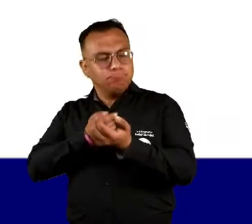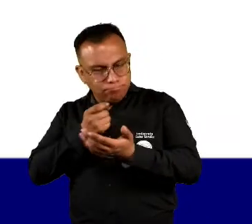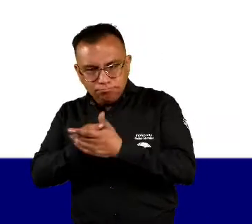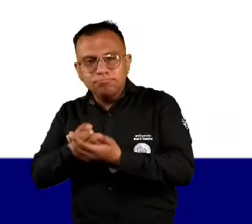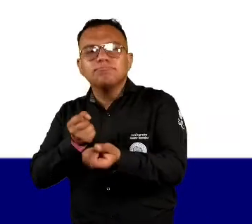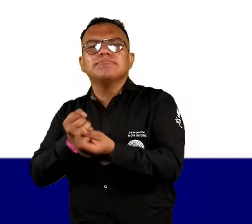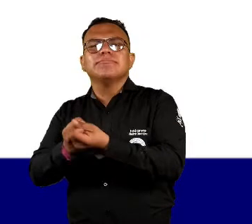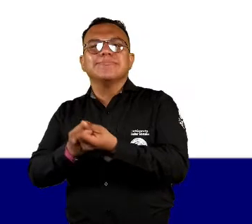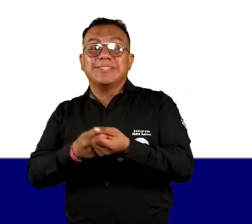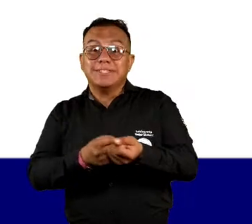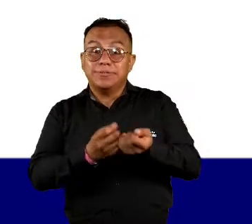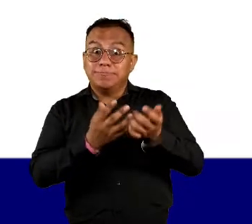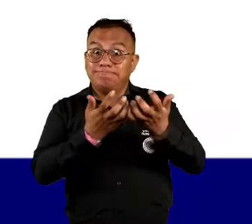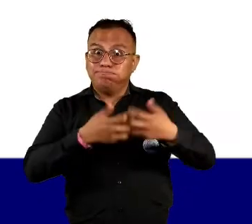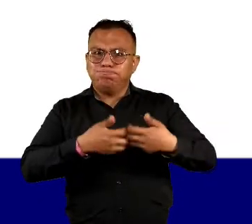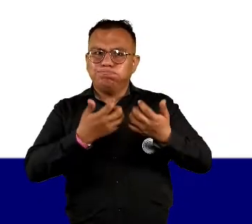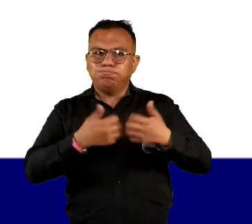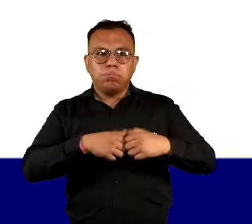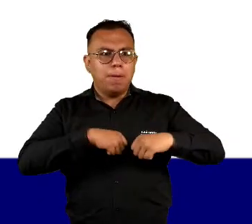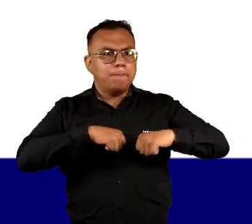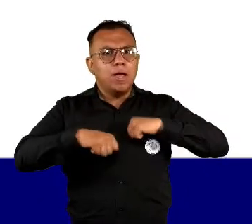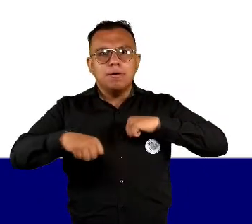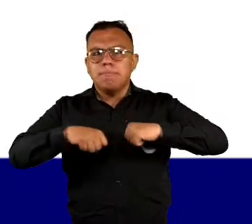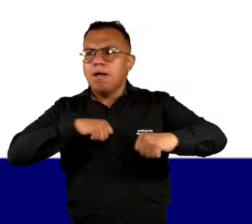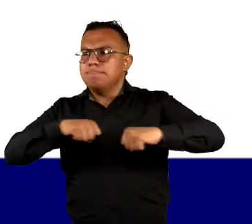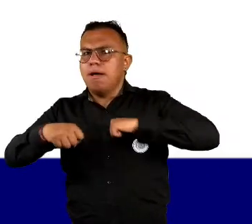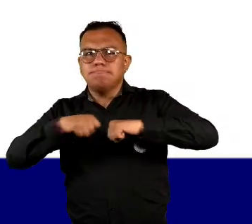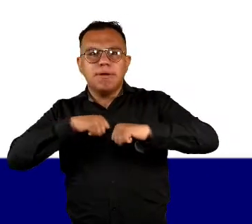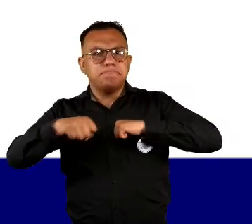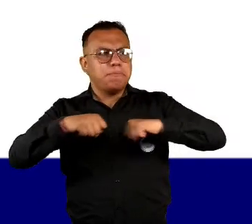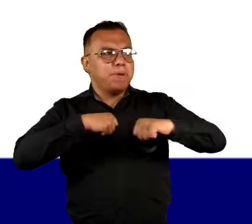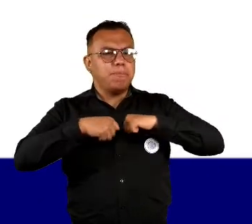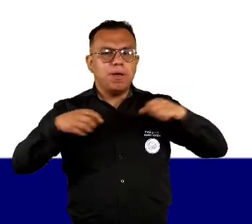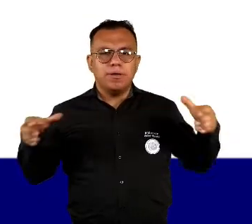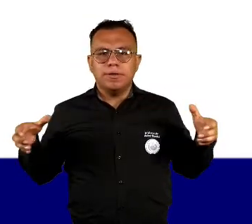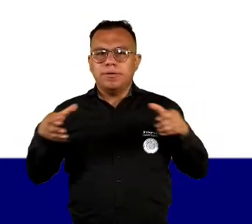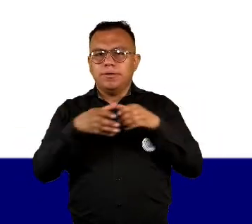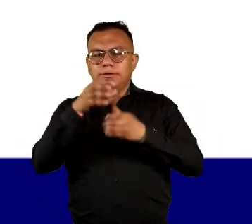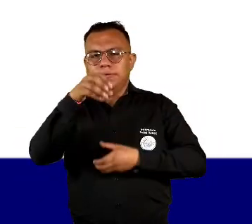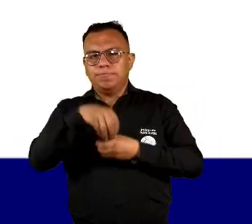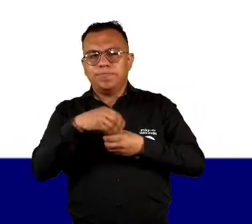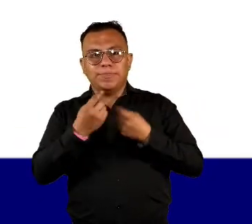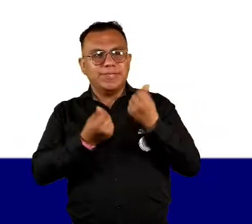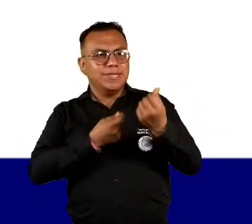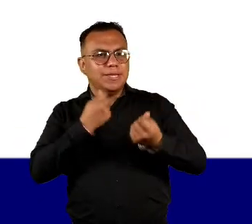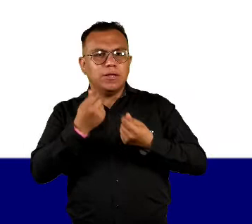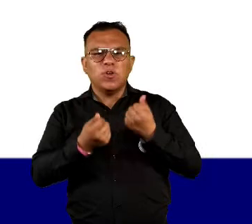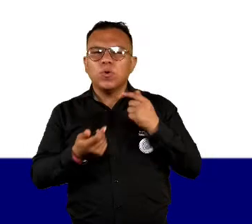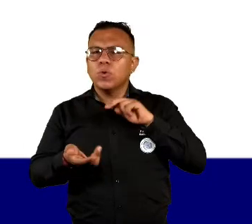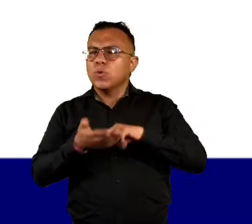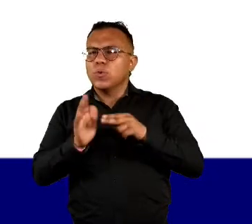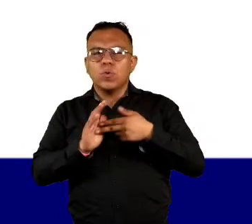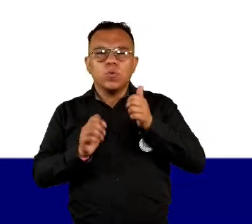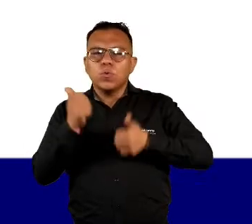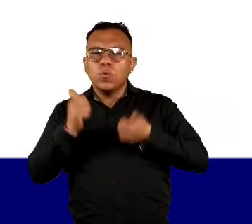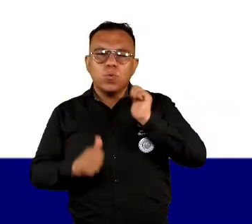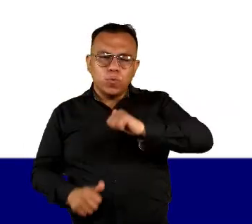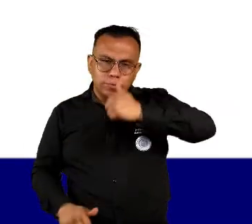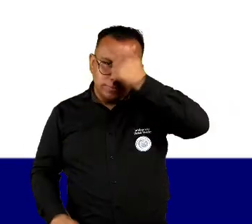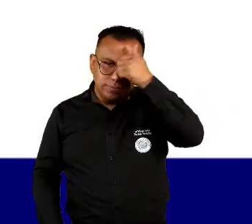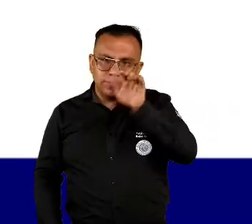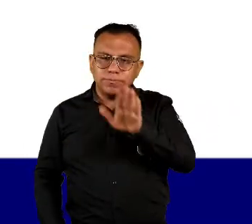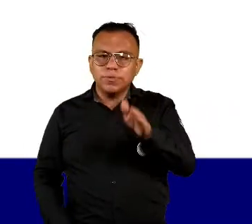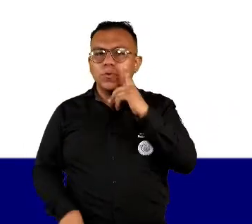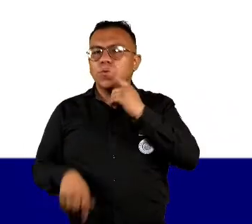la industria a meter mucho dinero mucho dinero y a generar Qué cosa Cuál es el principal recurso para